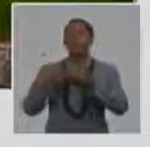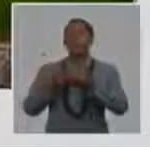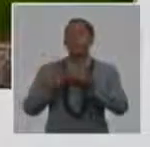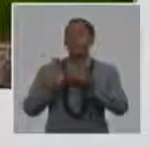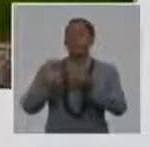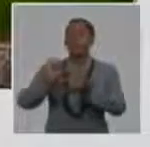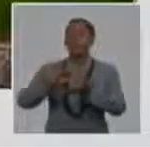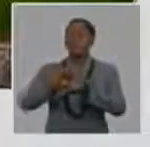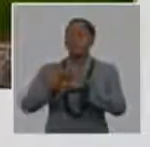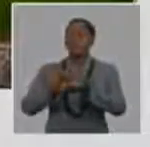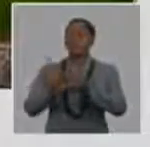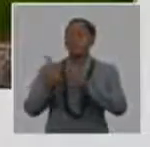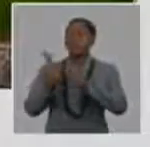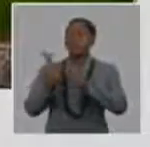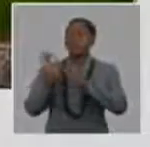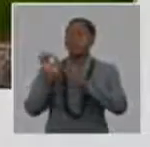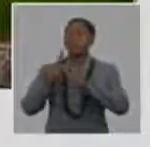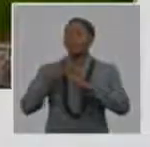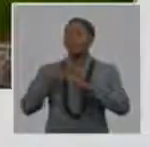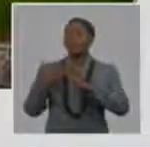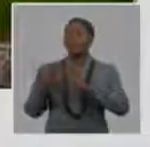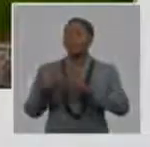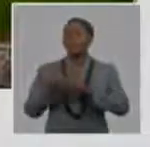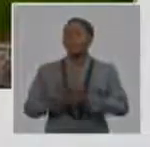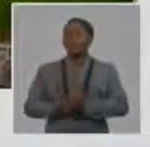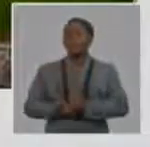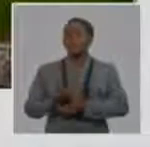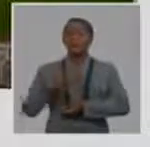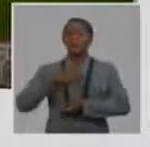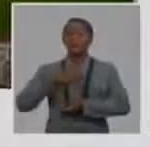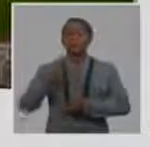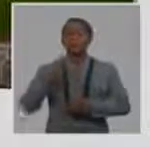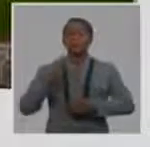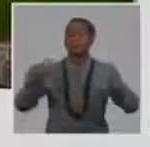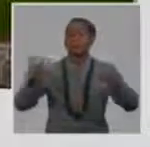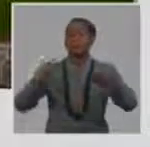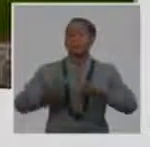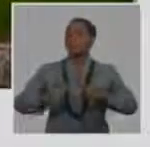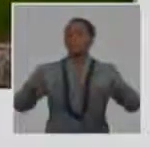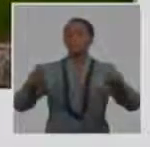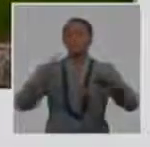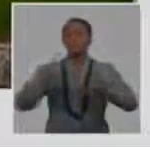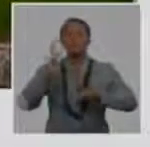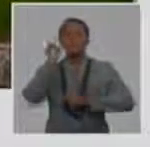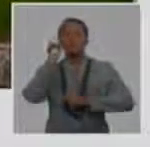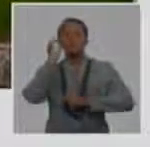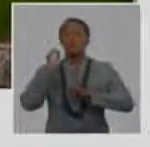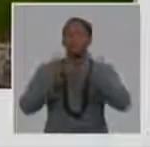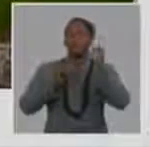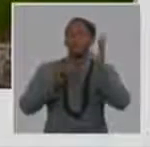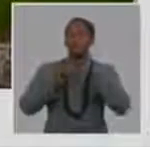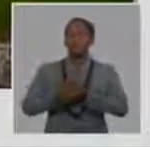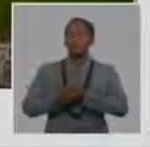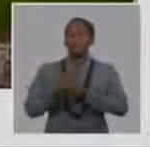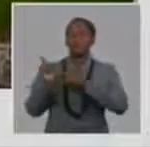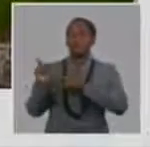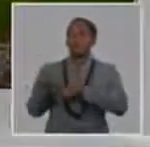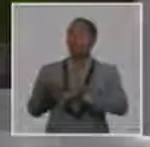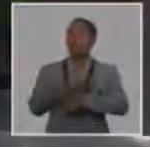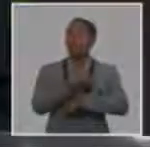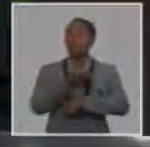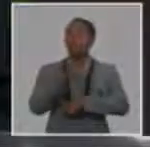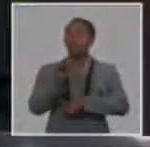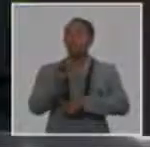un centro totalmente de investigación, desarrollo, un centro de innovación que inauguramos en